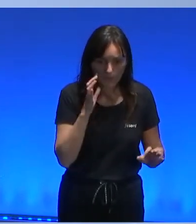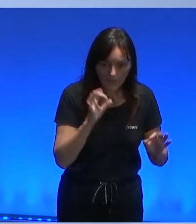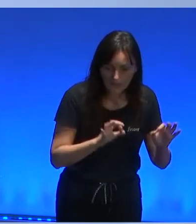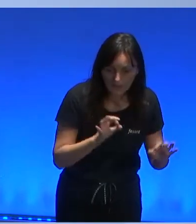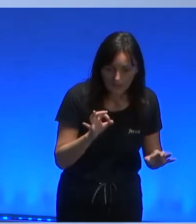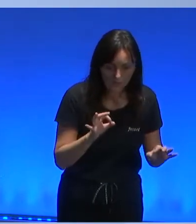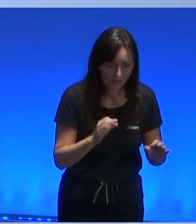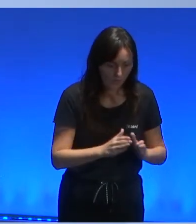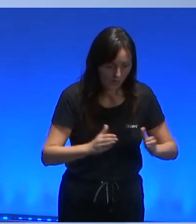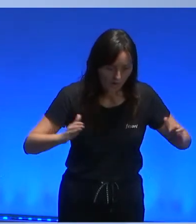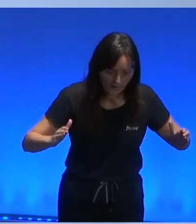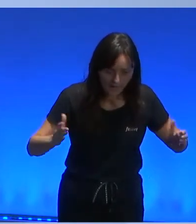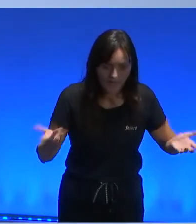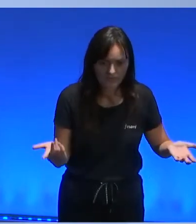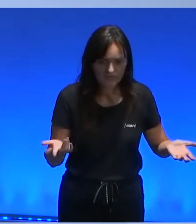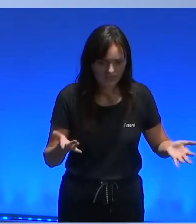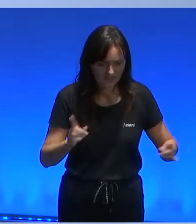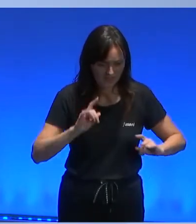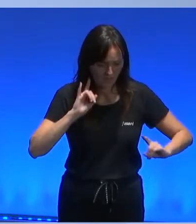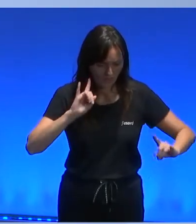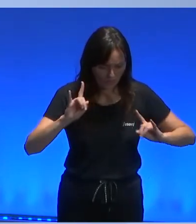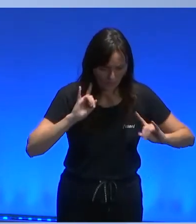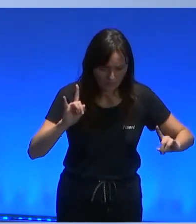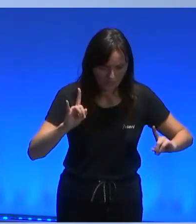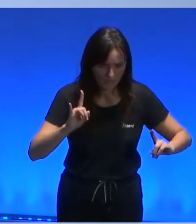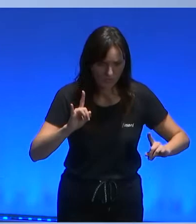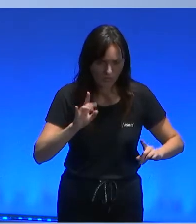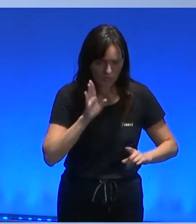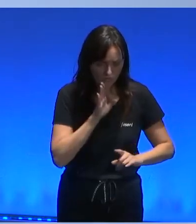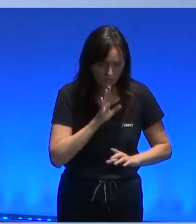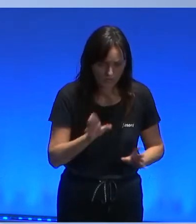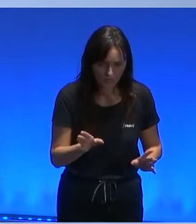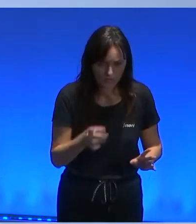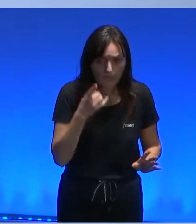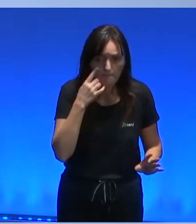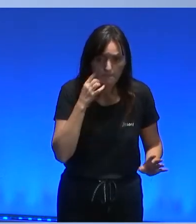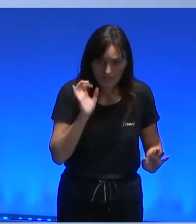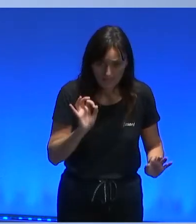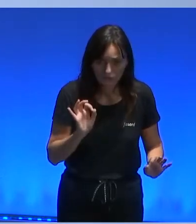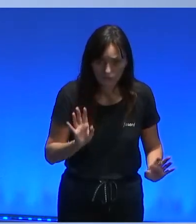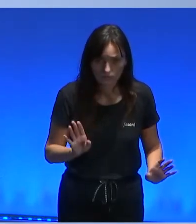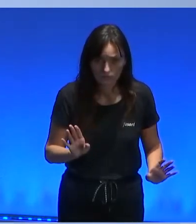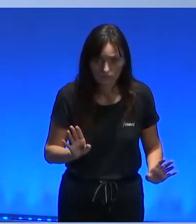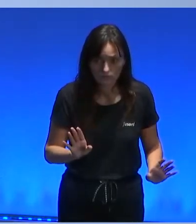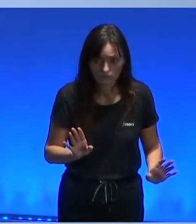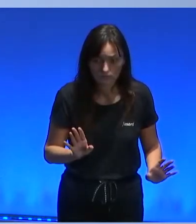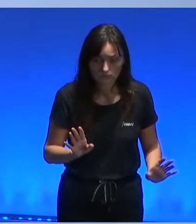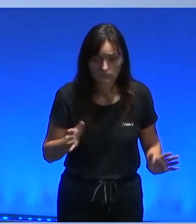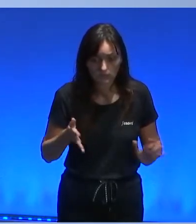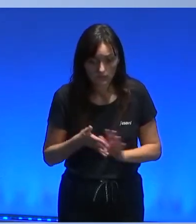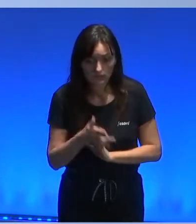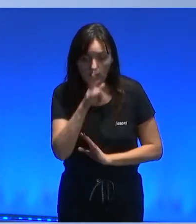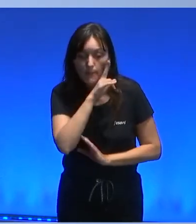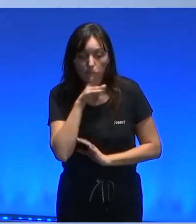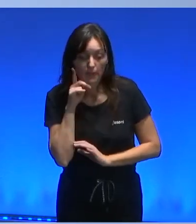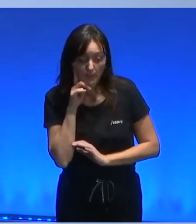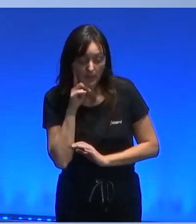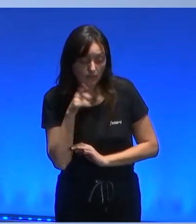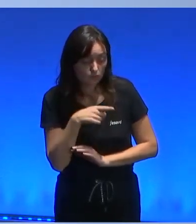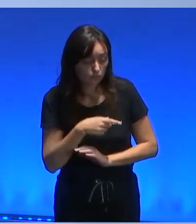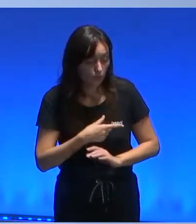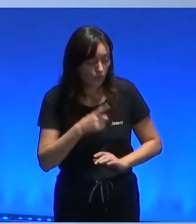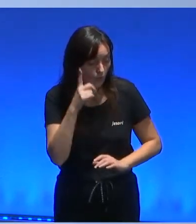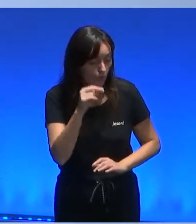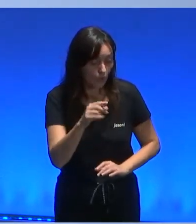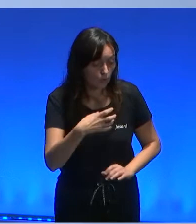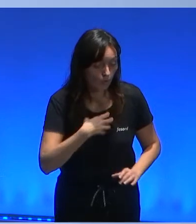ocupa todo el espacio, produce ruido, produce contaminación y peligro. Tanto que los padres dicen no puede salir